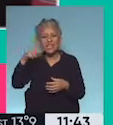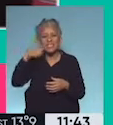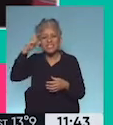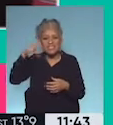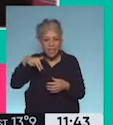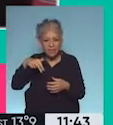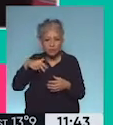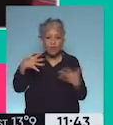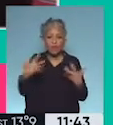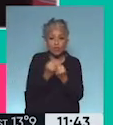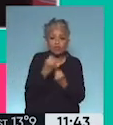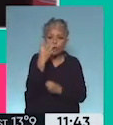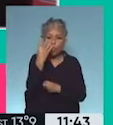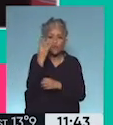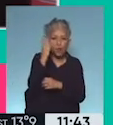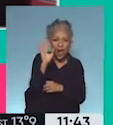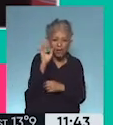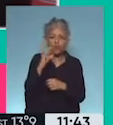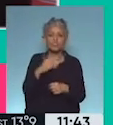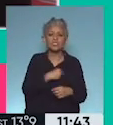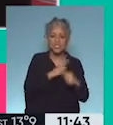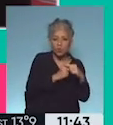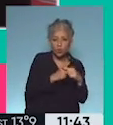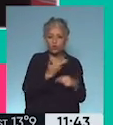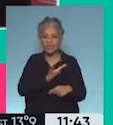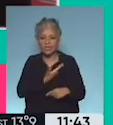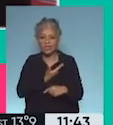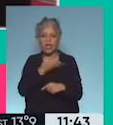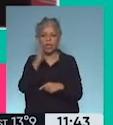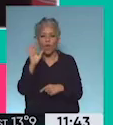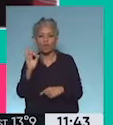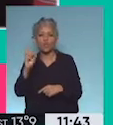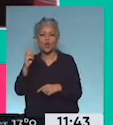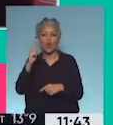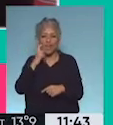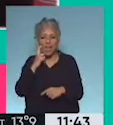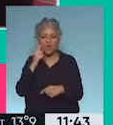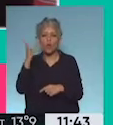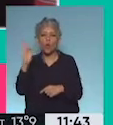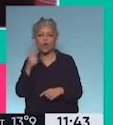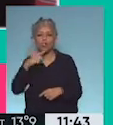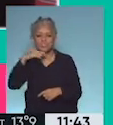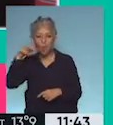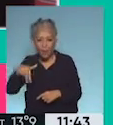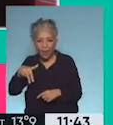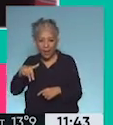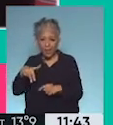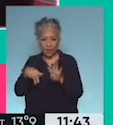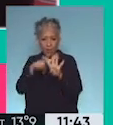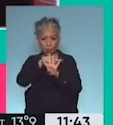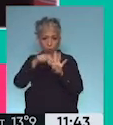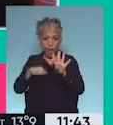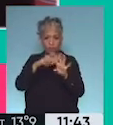las fundaciones tienen 4 bancos: el Banco de Santa Cruz, el Banco de Santa Fe, el Banco de Entre Ríos, el Banco de San Juan. Esas